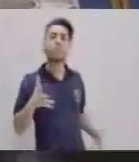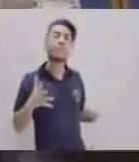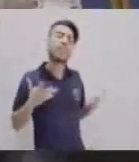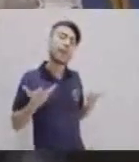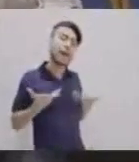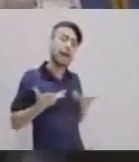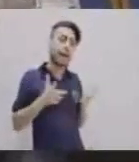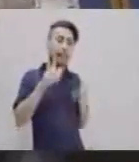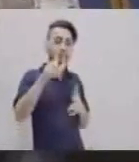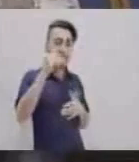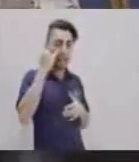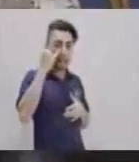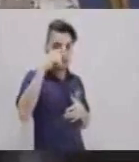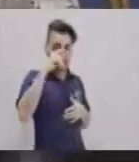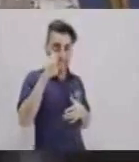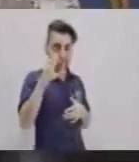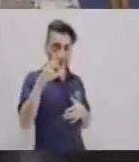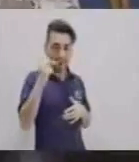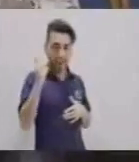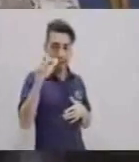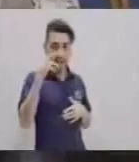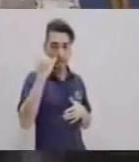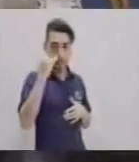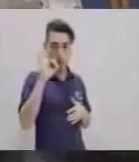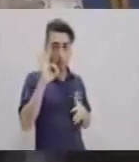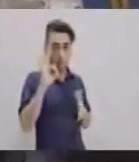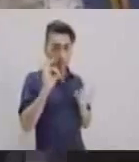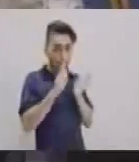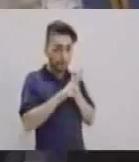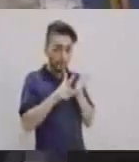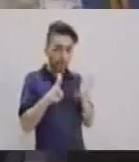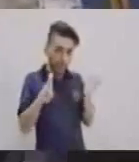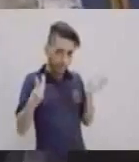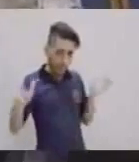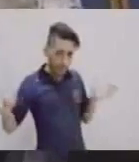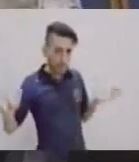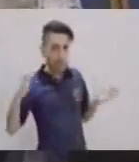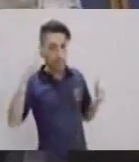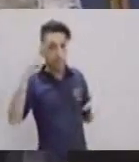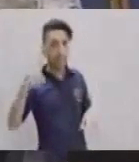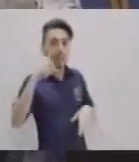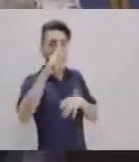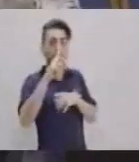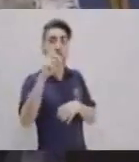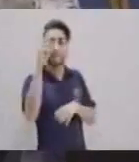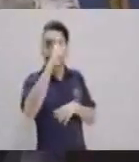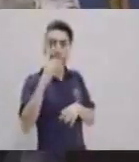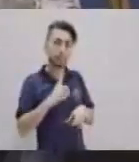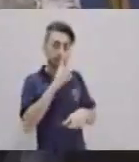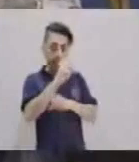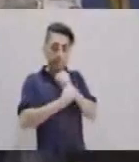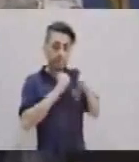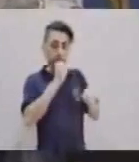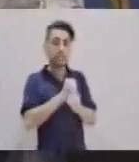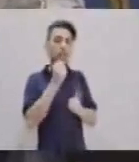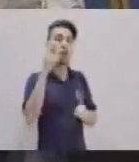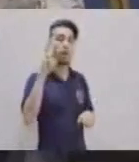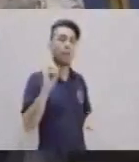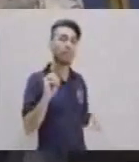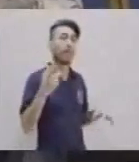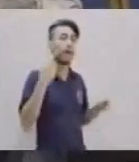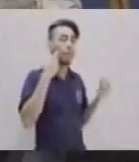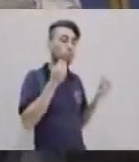una corriente literaria que se da en el siglo XX, y este movimiento anuncia la